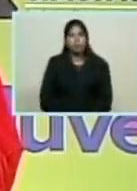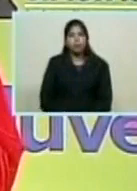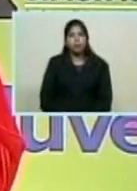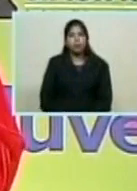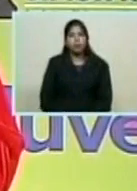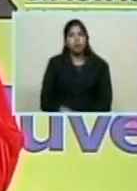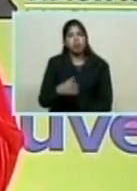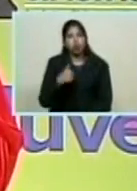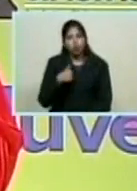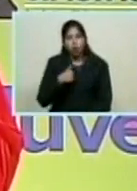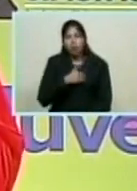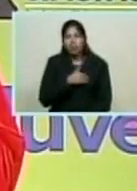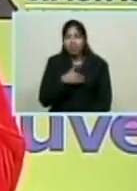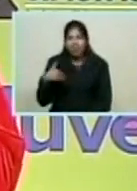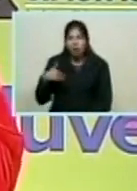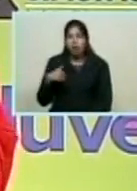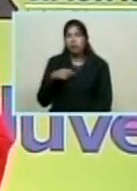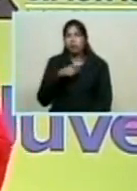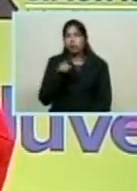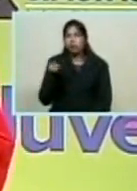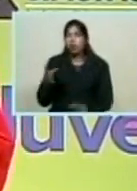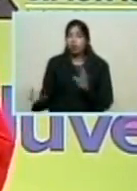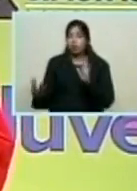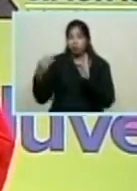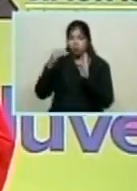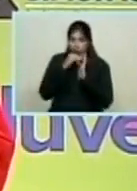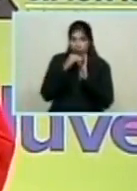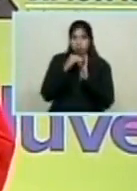Quiero que incorporen, queridos compatriotas,